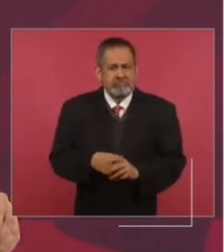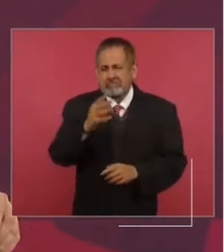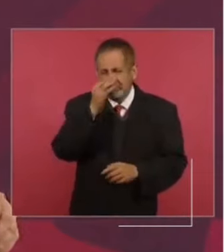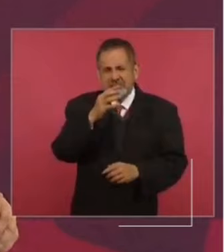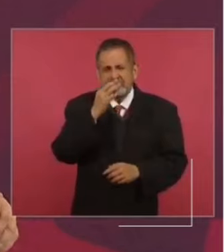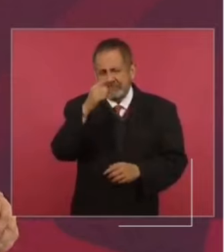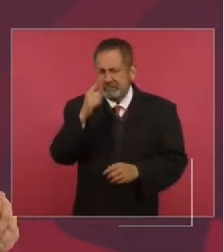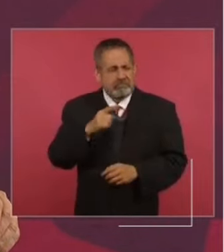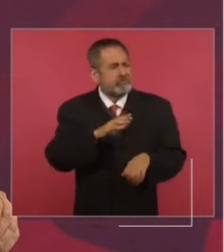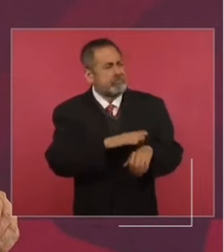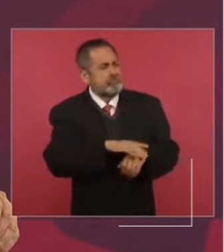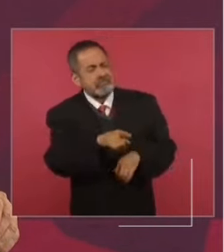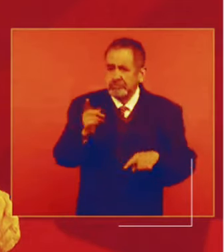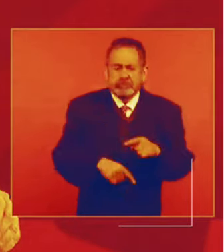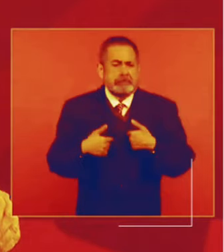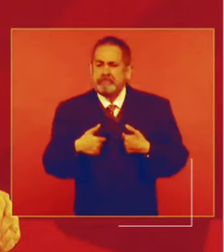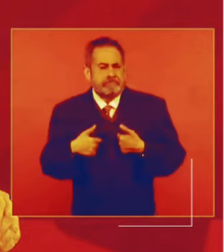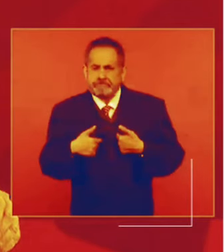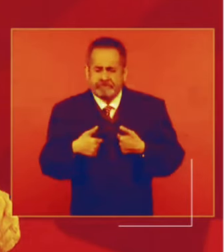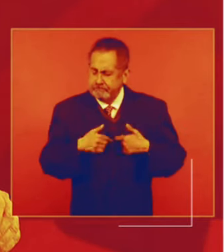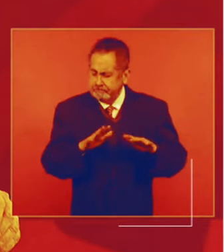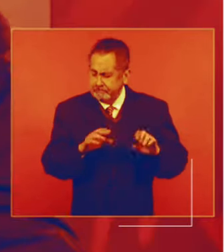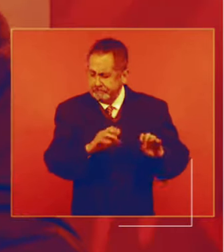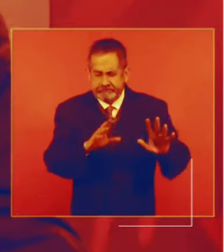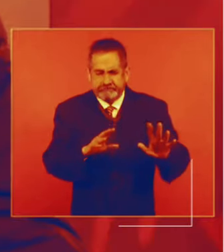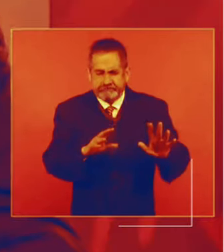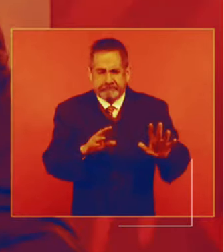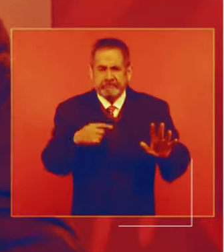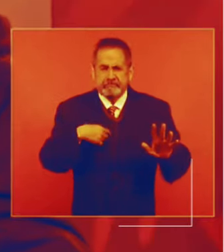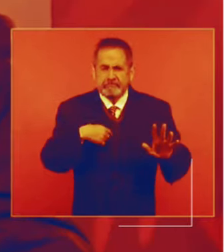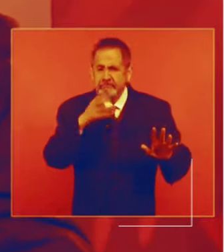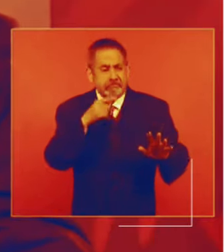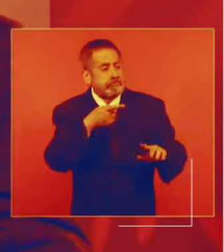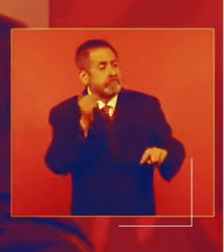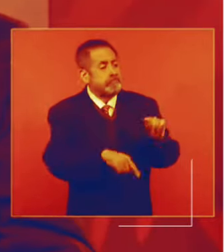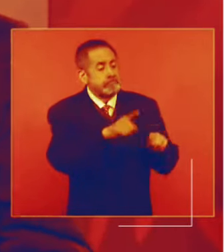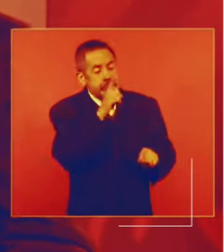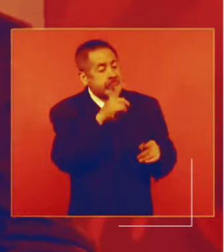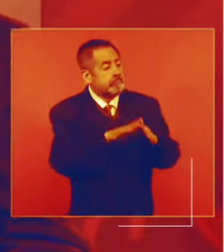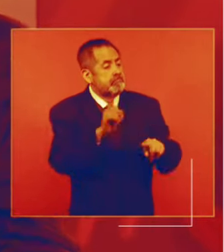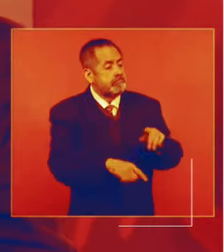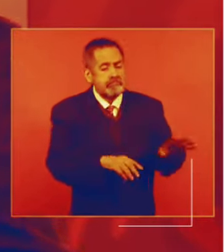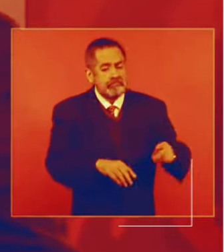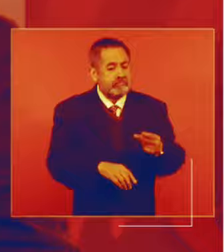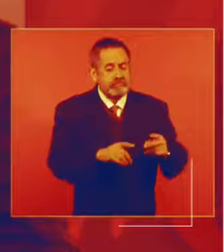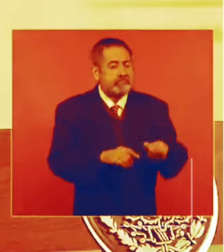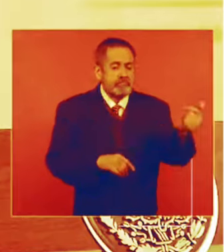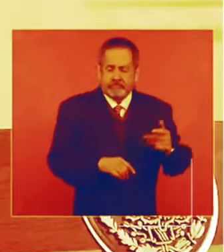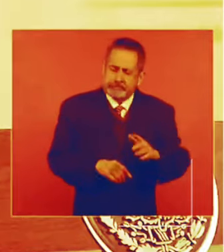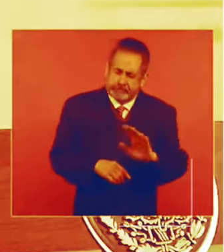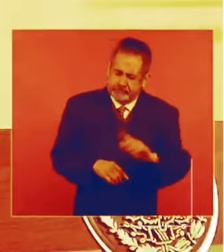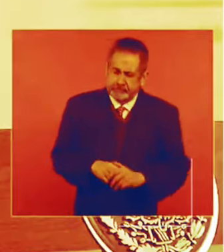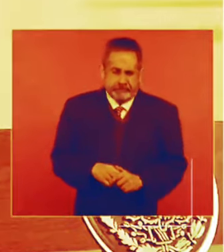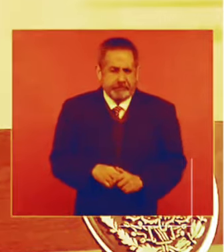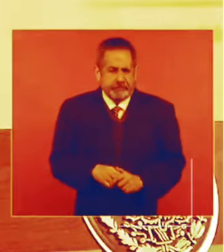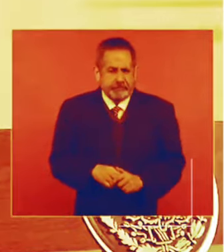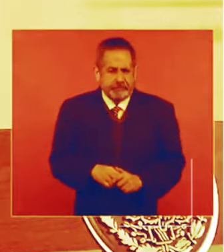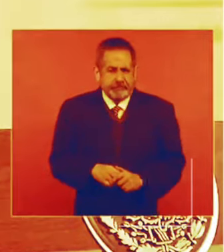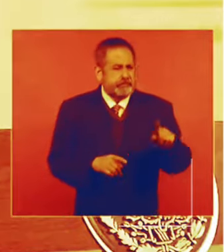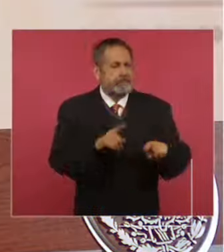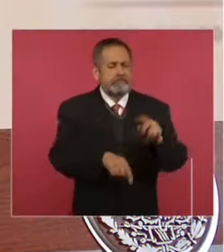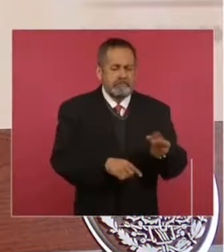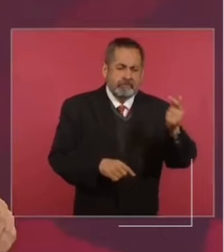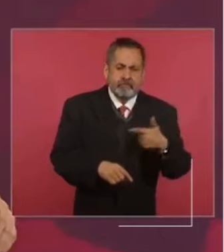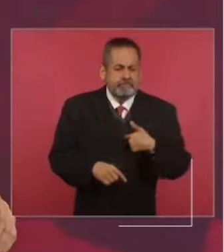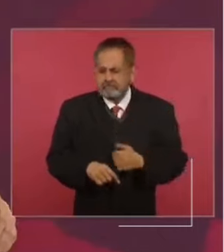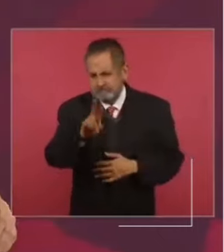una simple señal, con un gesto, bastaría para que se deshicieran de él, que lo